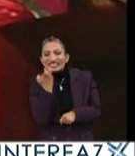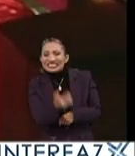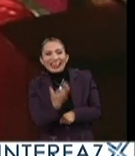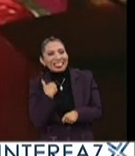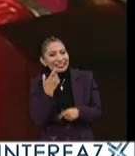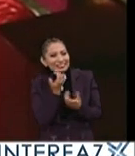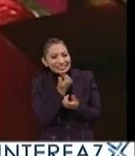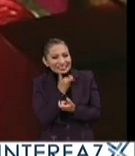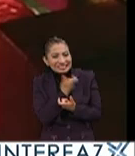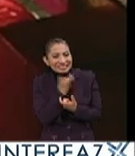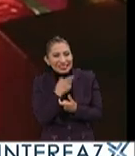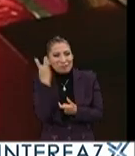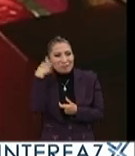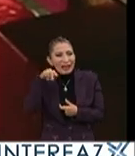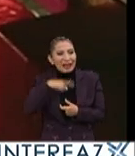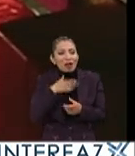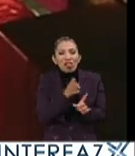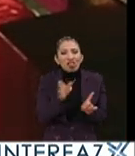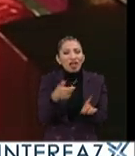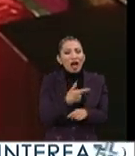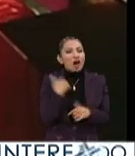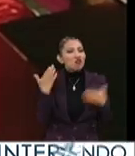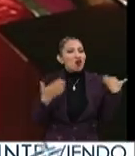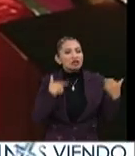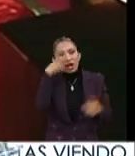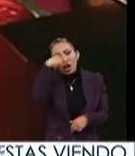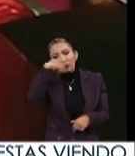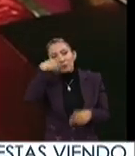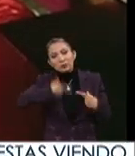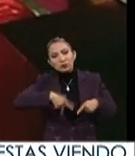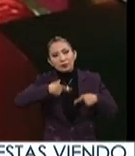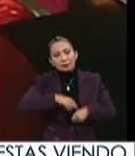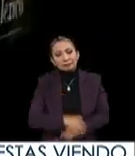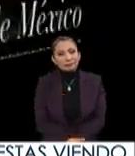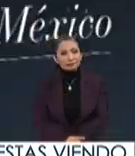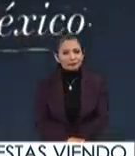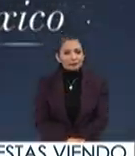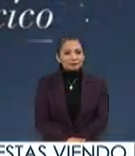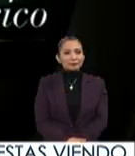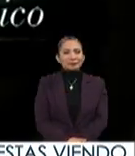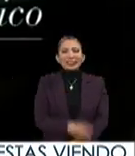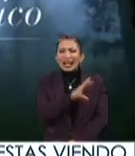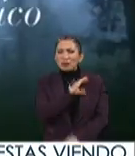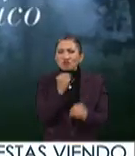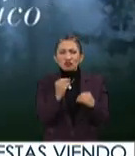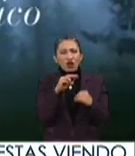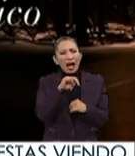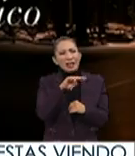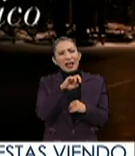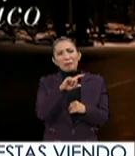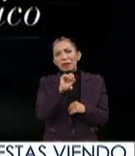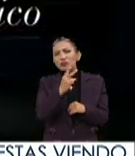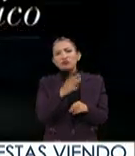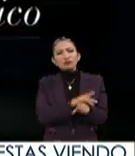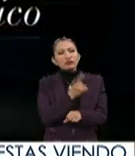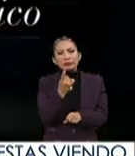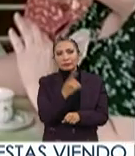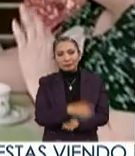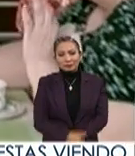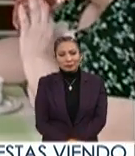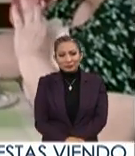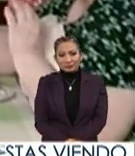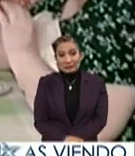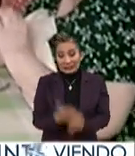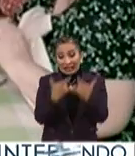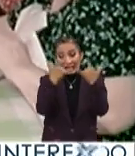de este un viaje sin rumbo fijo, un goce nocturno para el televidente. Queremos tanto a Canal 22 porque